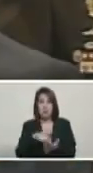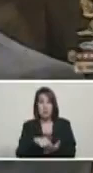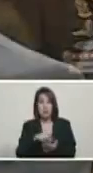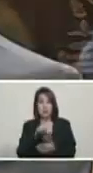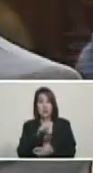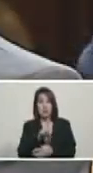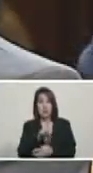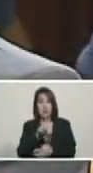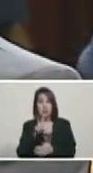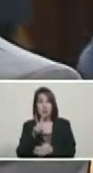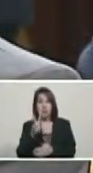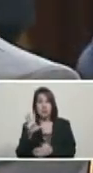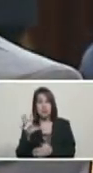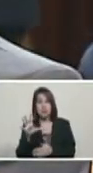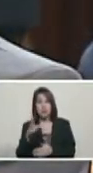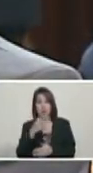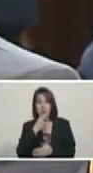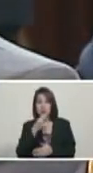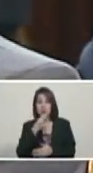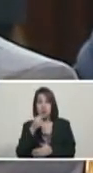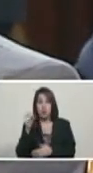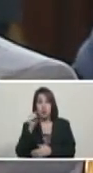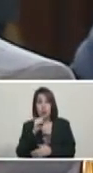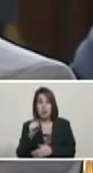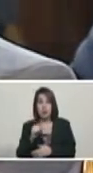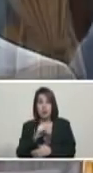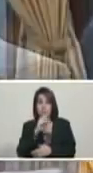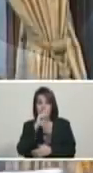1.125 soberanos. Chamba Juvenil.